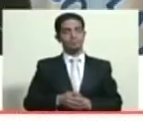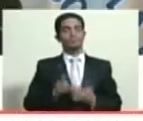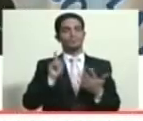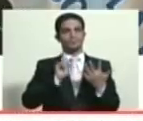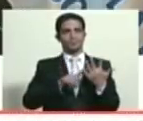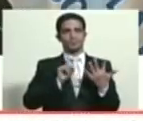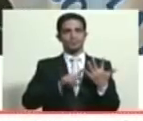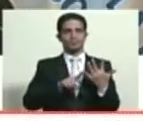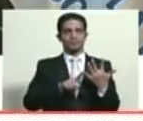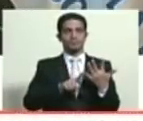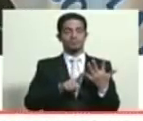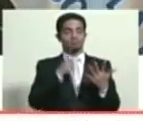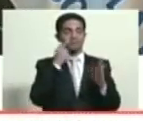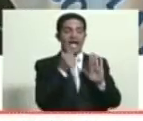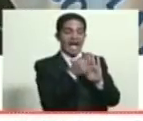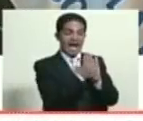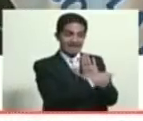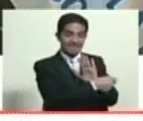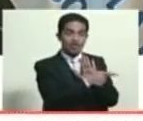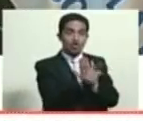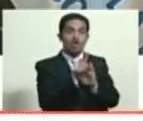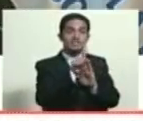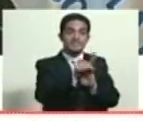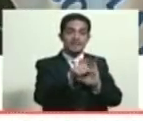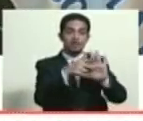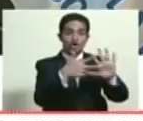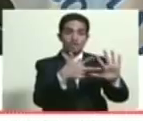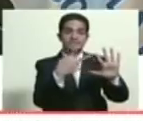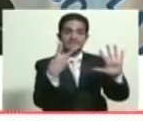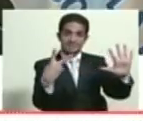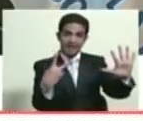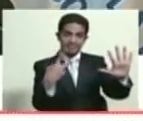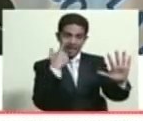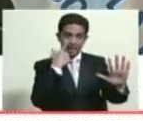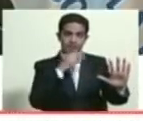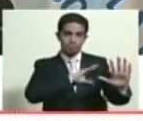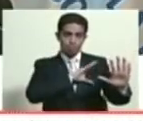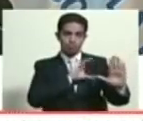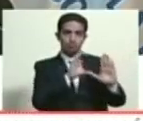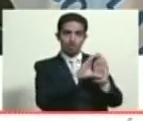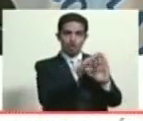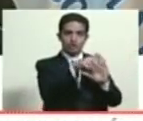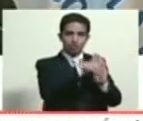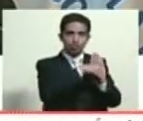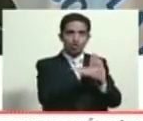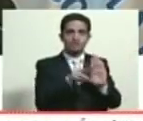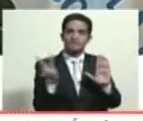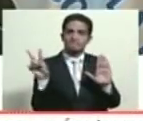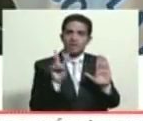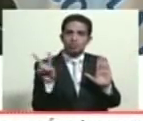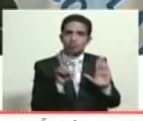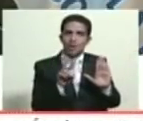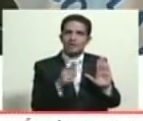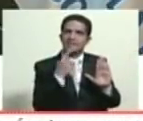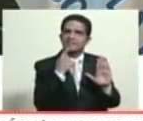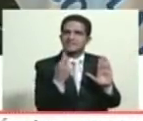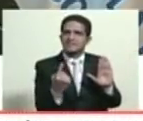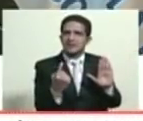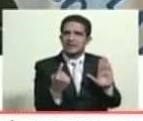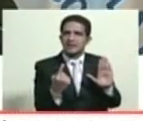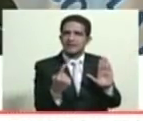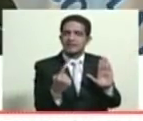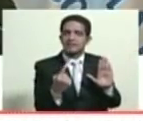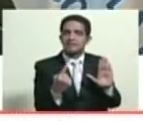Considerando que el artículo 187 de la Constitución de la República Bolivariana de Venezuela establece que